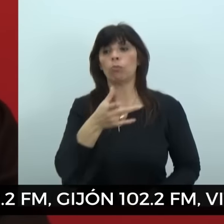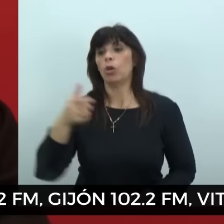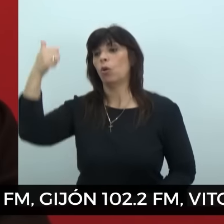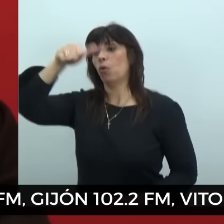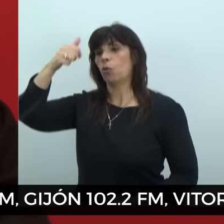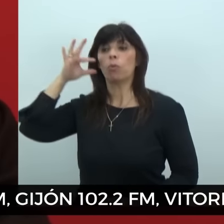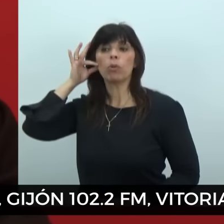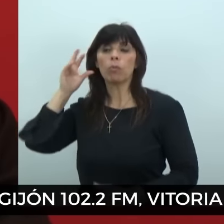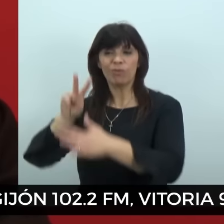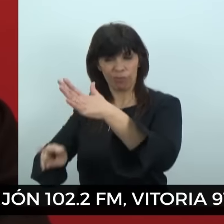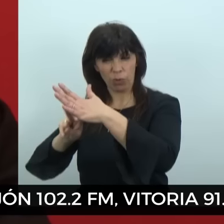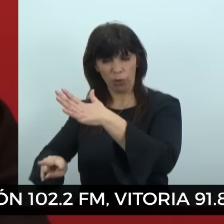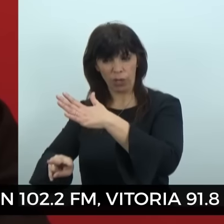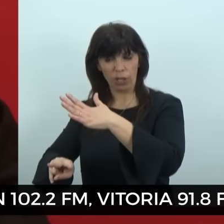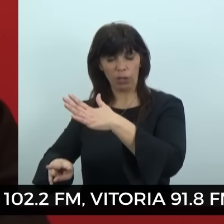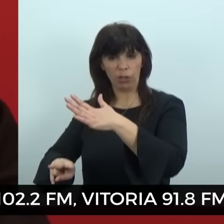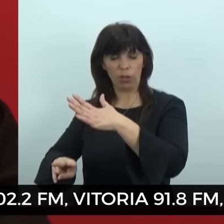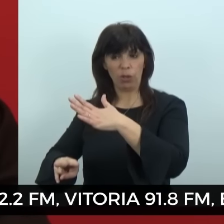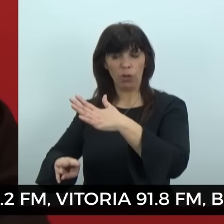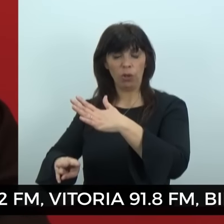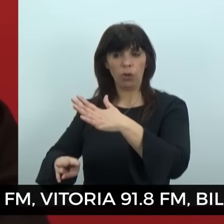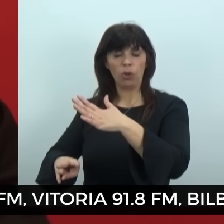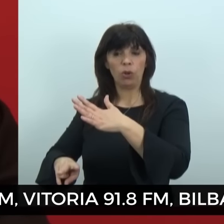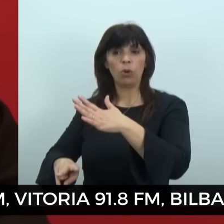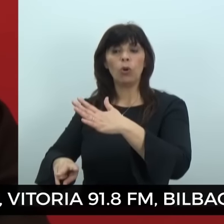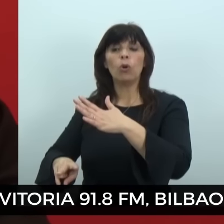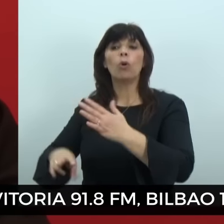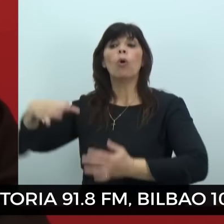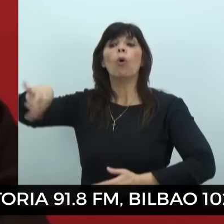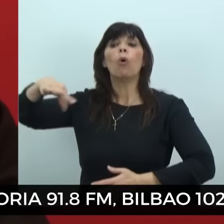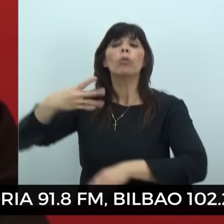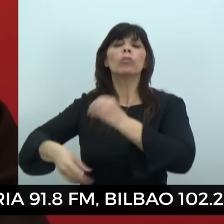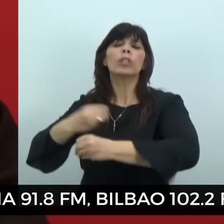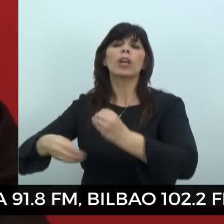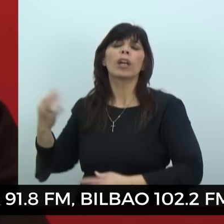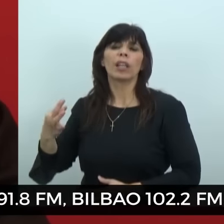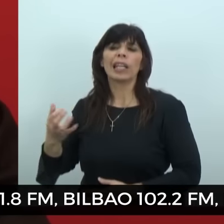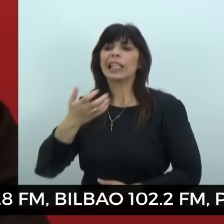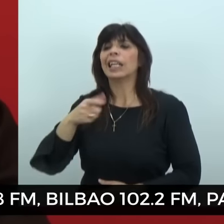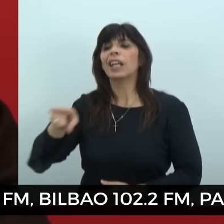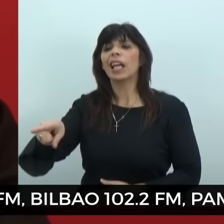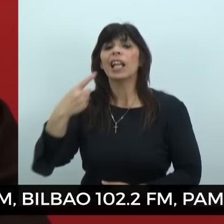un profeta siempre lo único que hace es confirmar lo que el Señor ya te ha dicho.